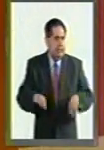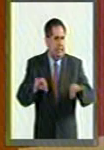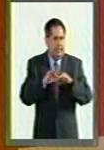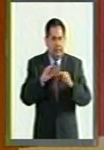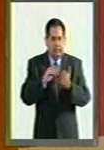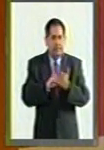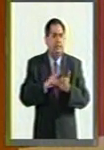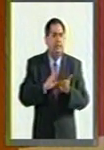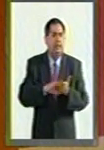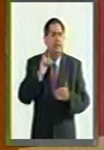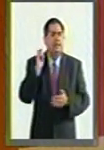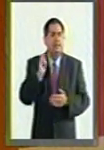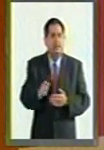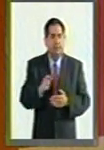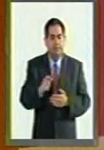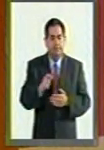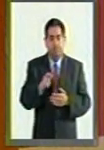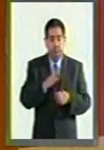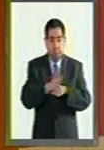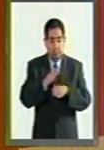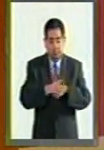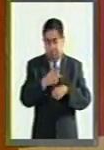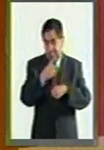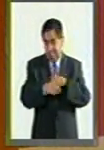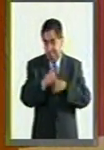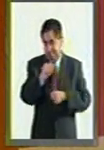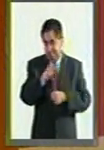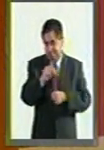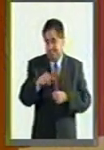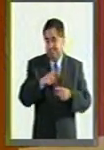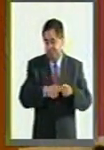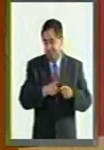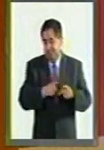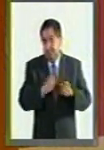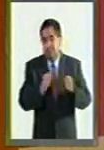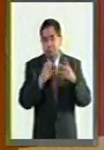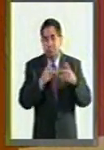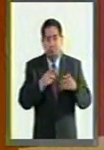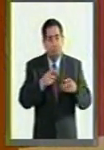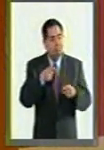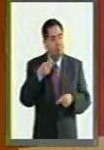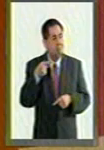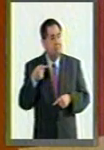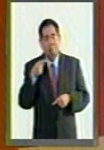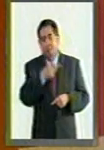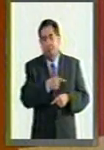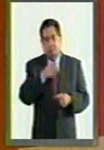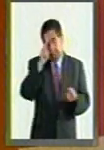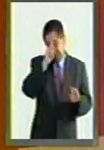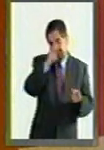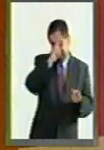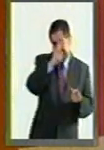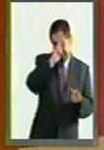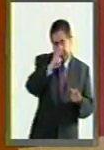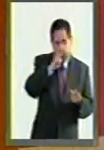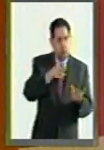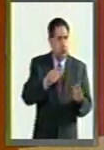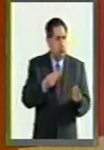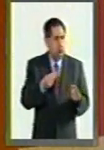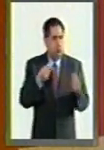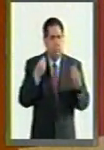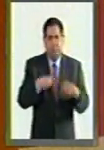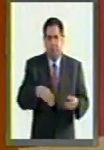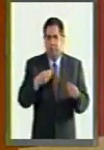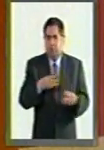énfasis en los daños y costos que ha ocasionado el régimen prohibicionista.